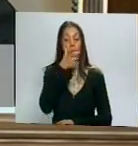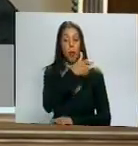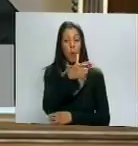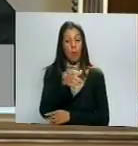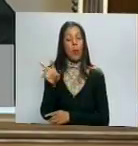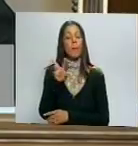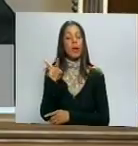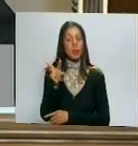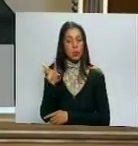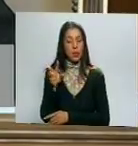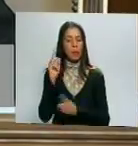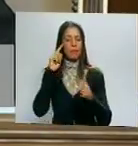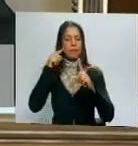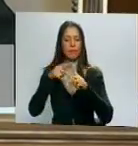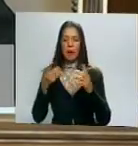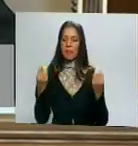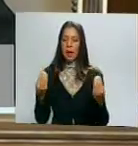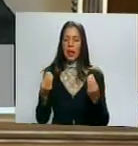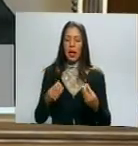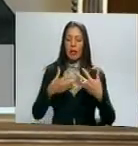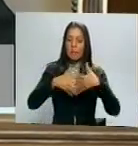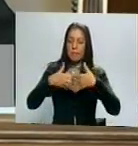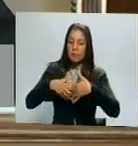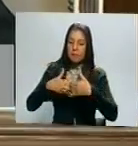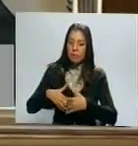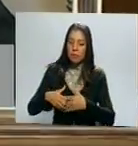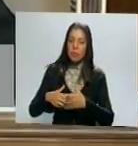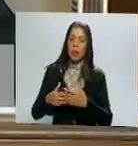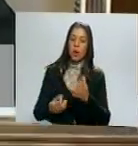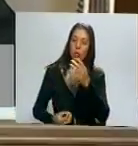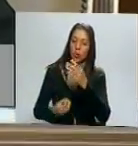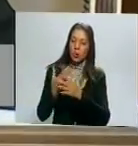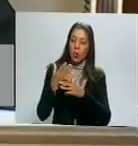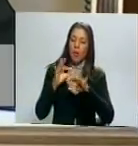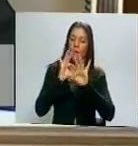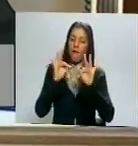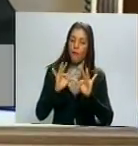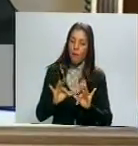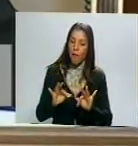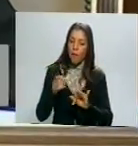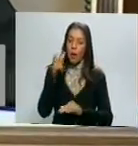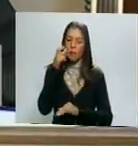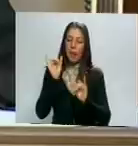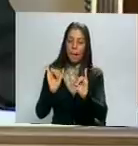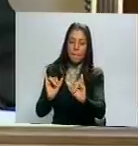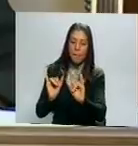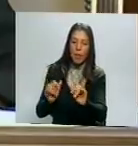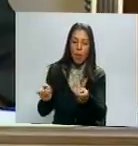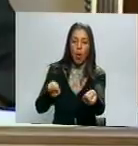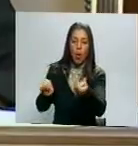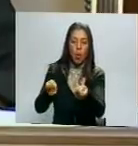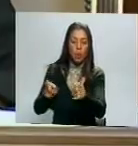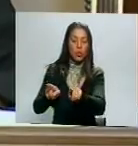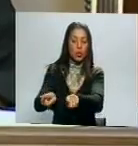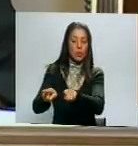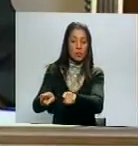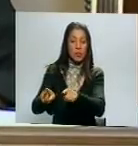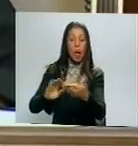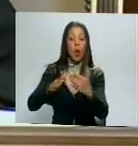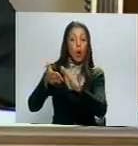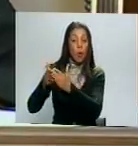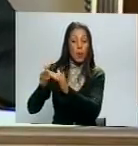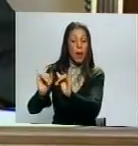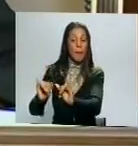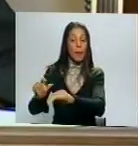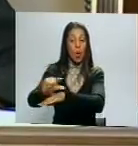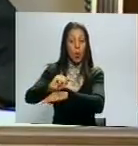popular en aras de garantizar la producción y la constitución de formas de autogobierno y autogestión de las